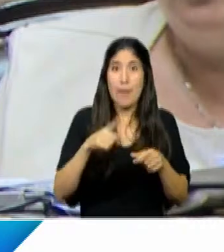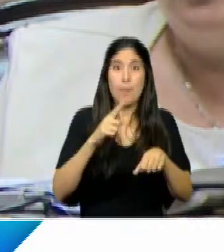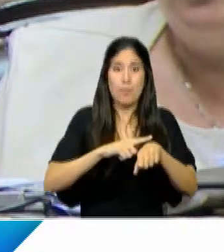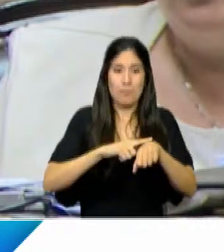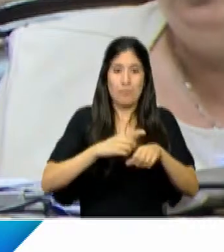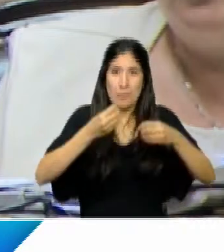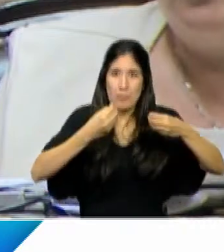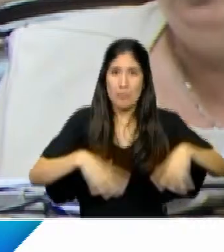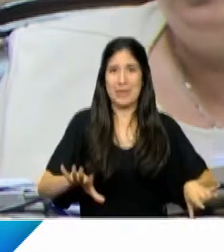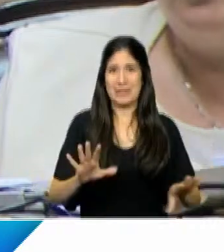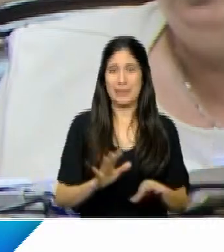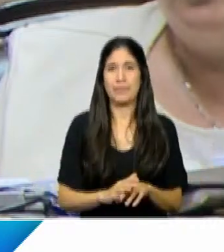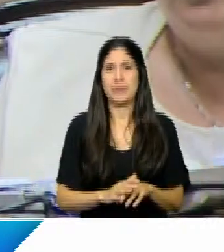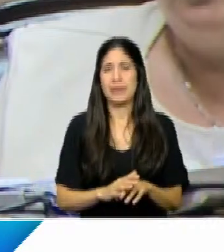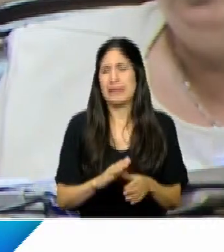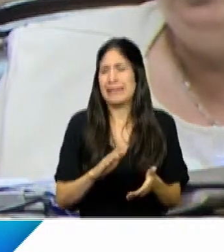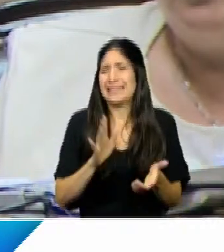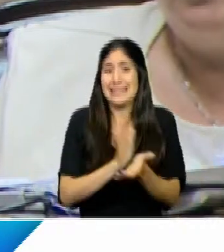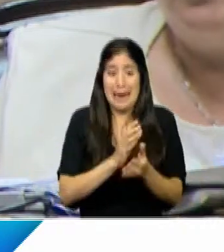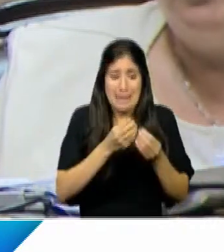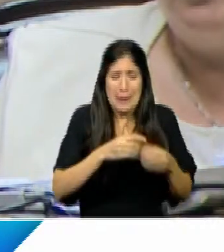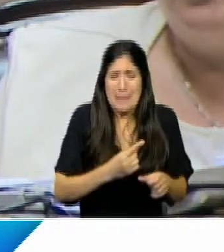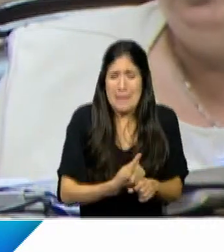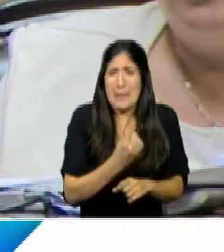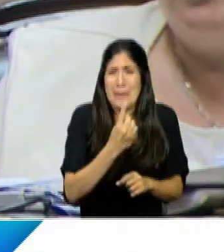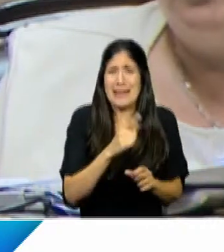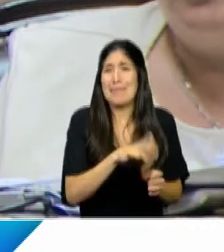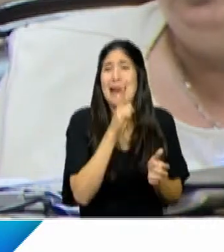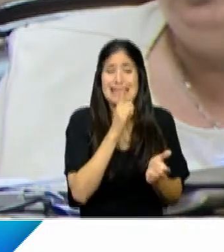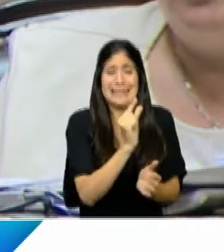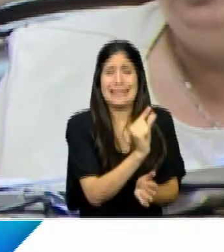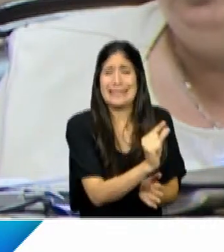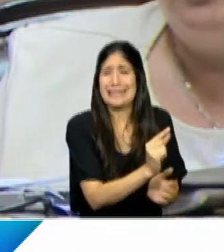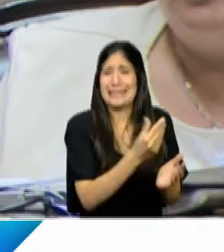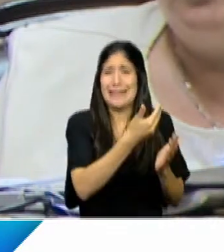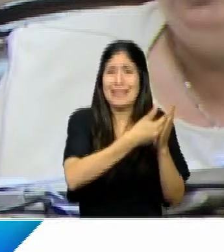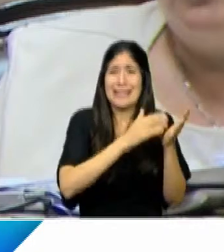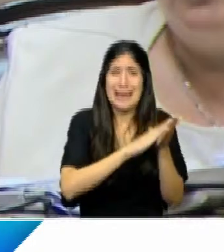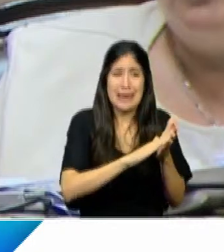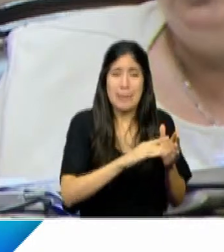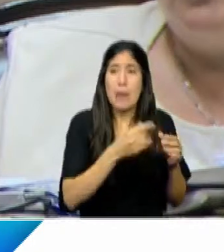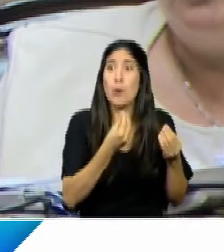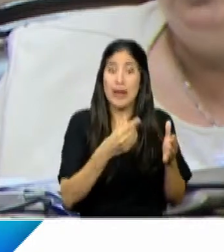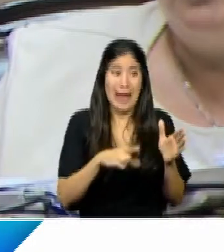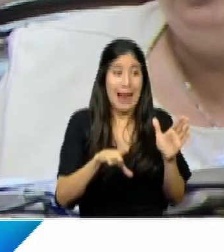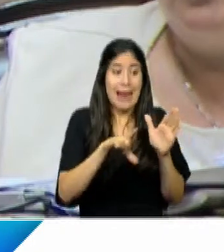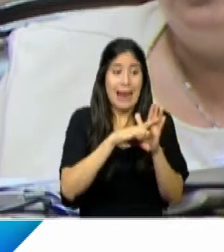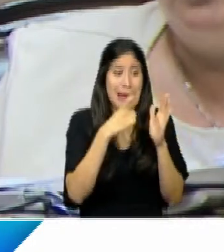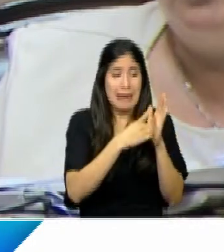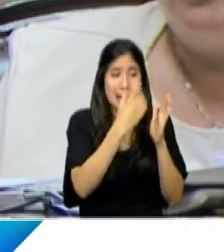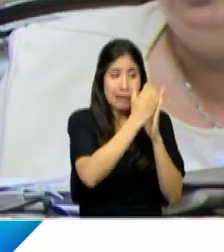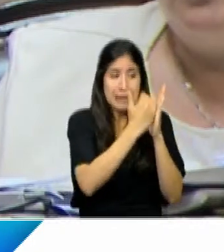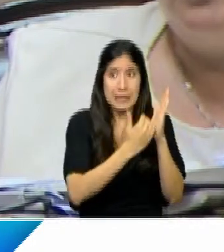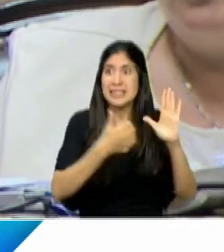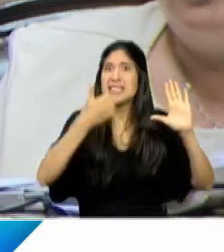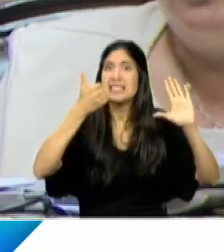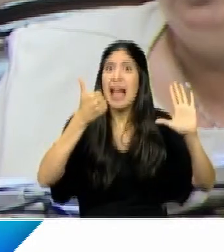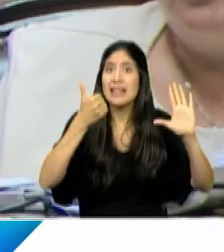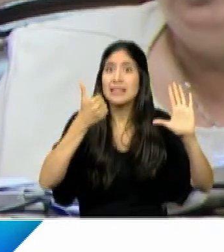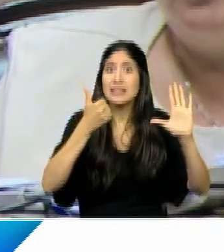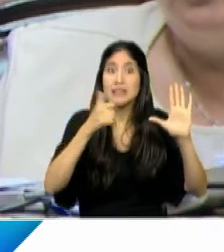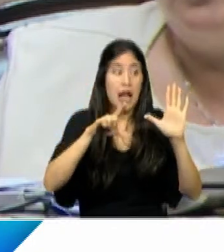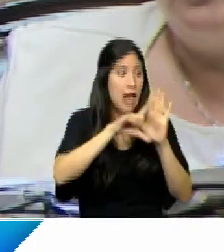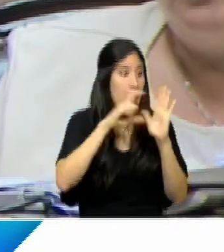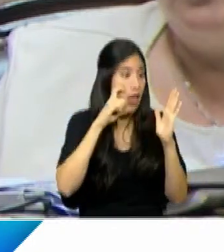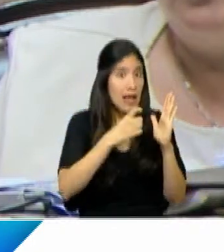punto mínimo. Ficha limpia es muy chiquita en los delitos que contemplan. Solamente 6